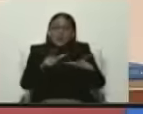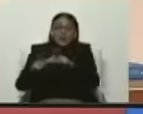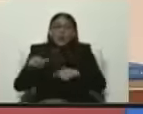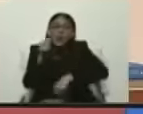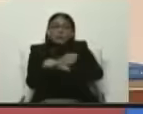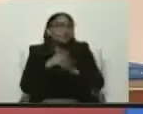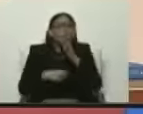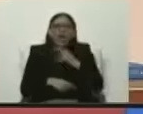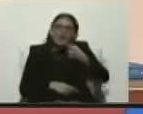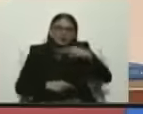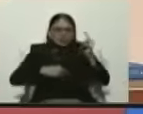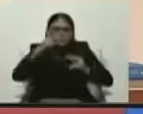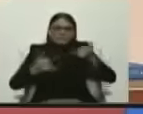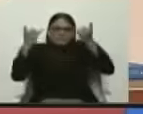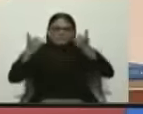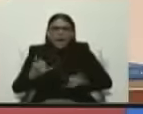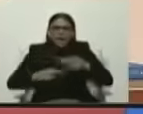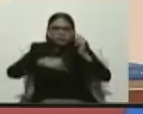Venezuela.